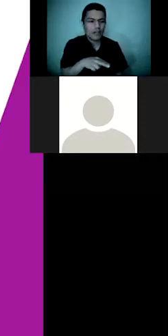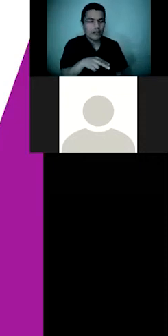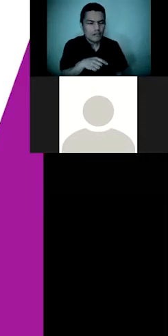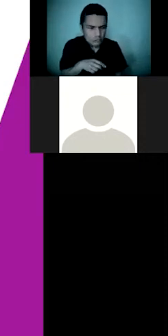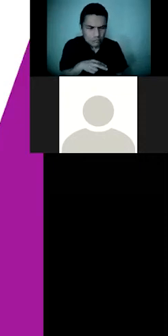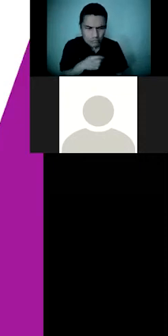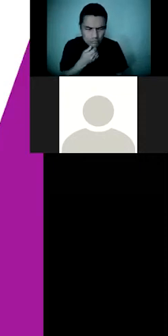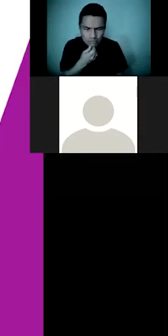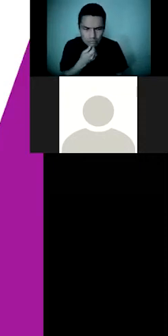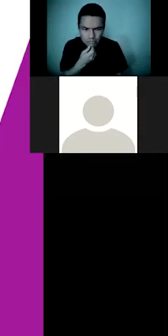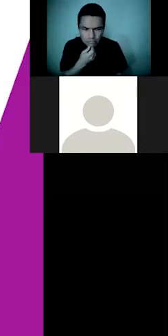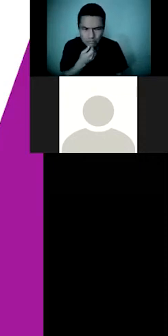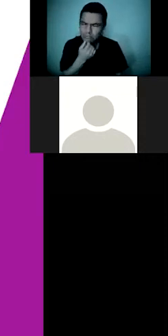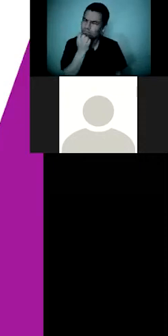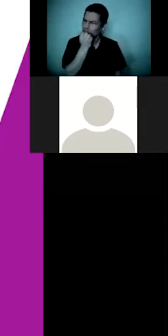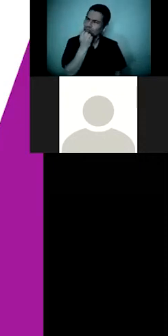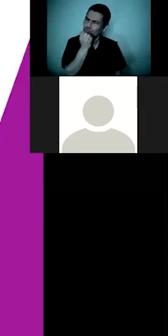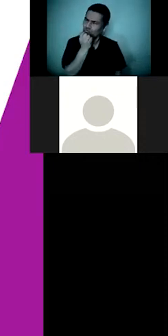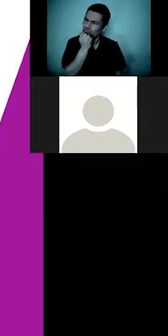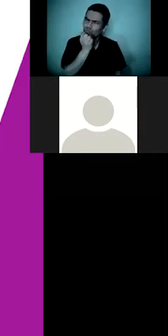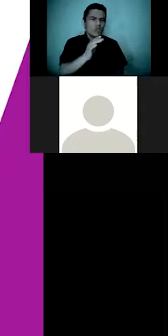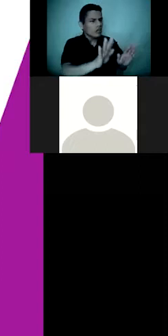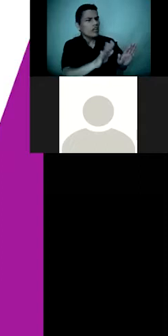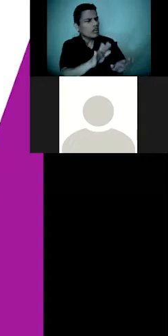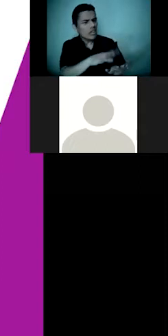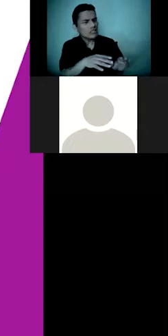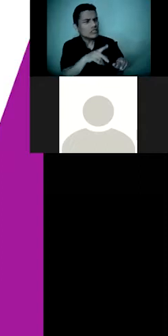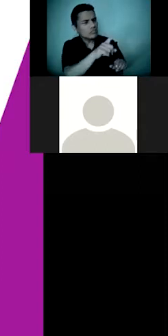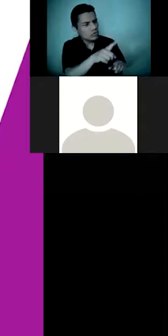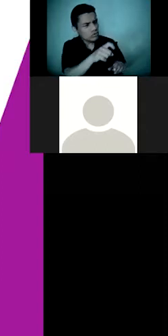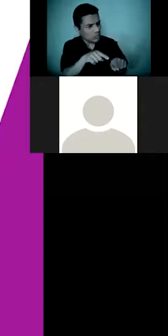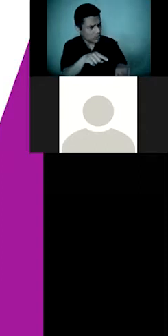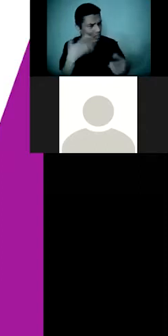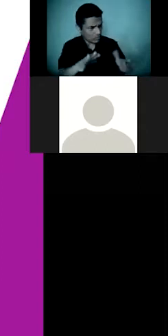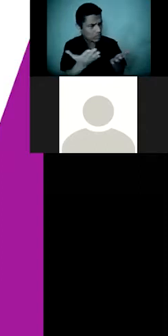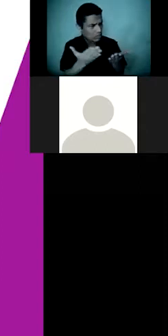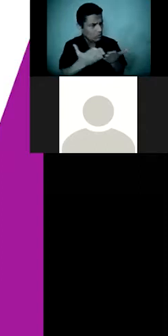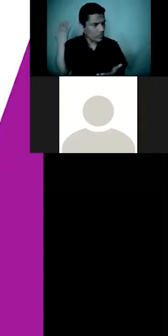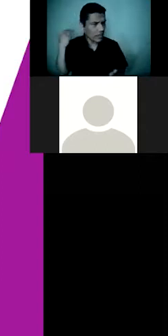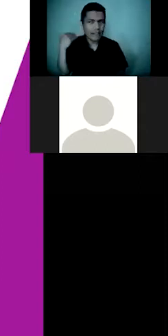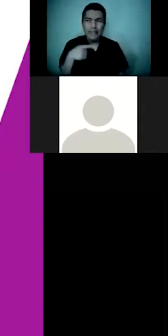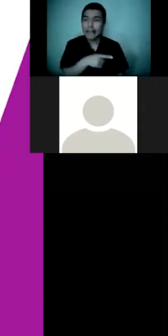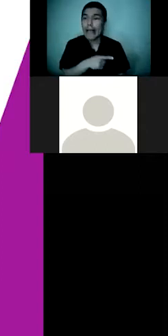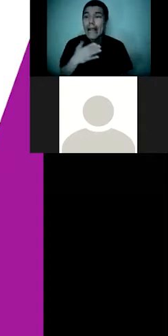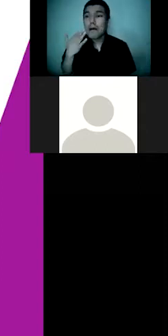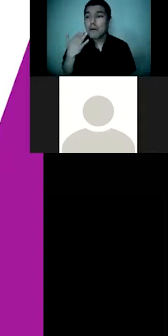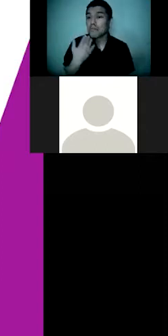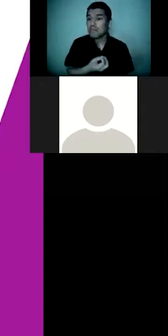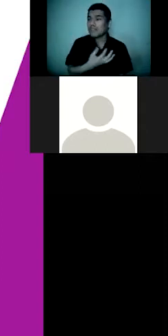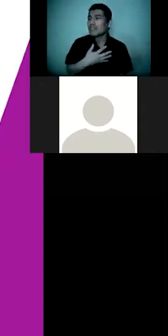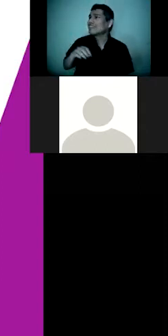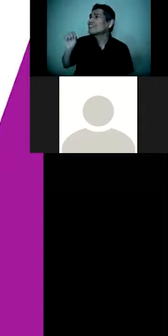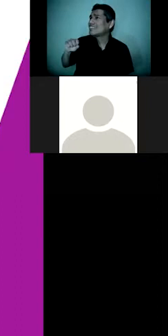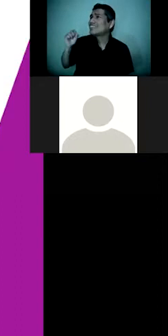Se puso así con su mamá. Y le digo, a ver señora, un momento. ¿Ya ha ido al colegio